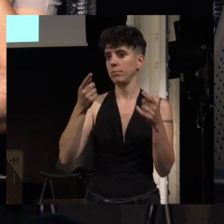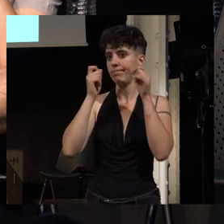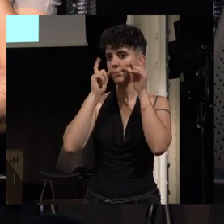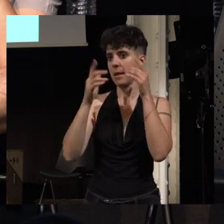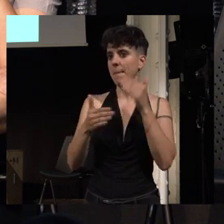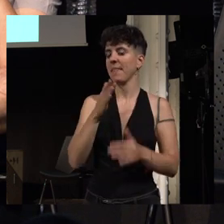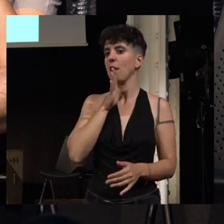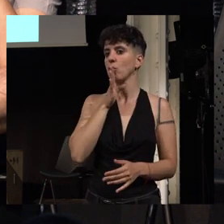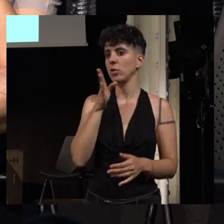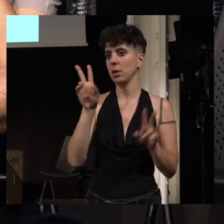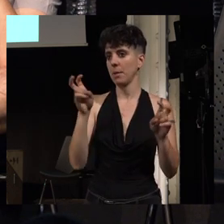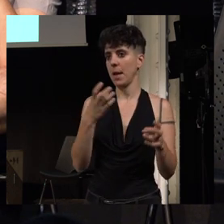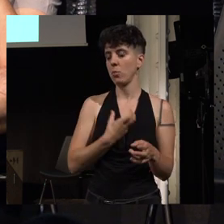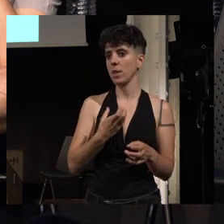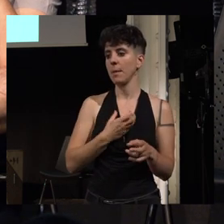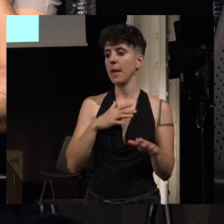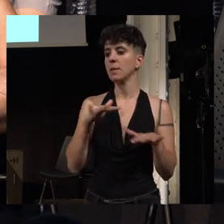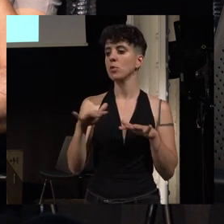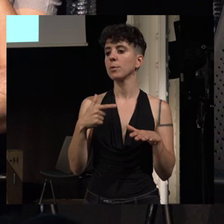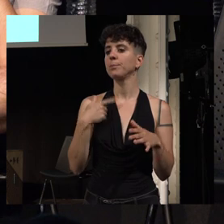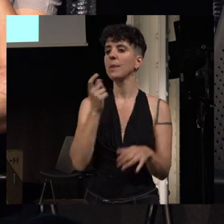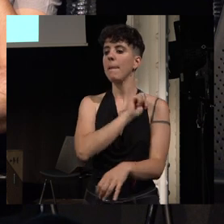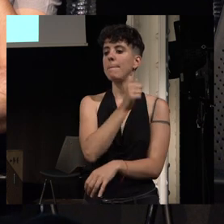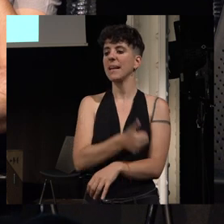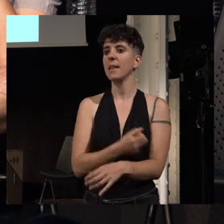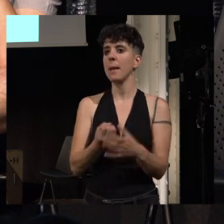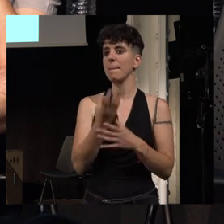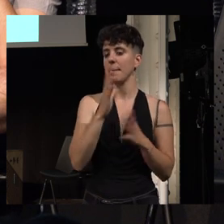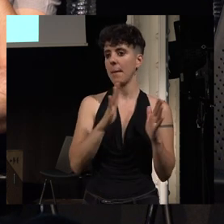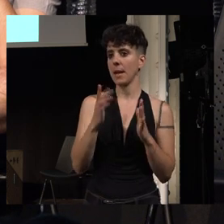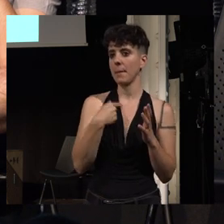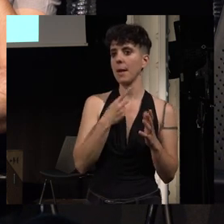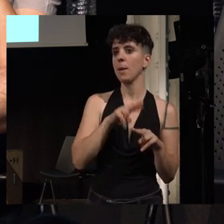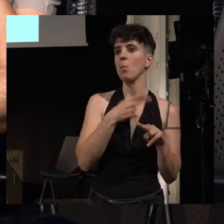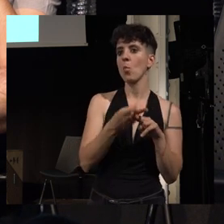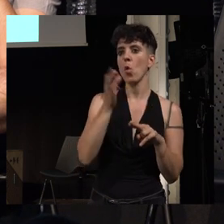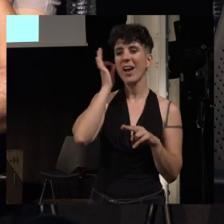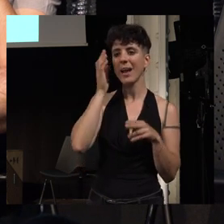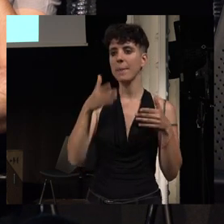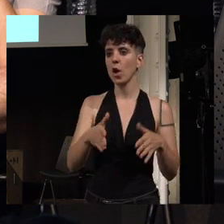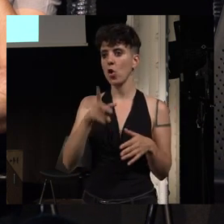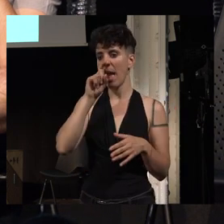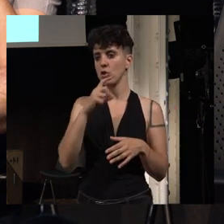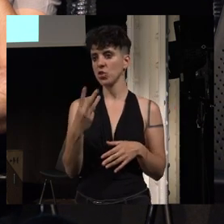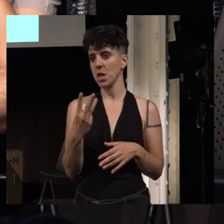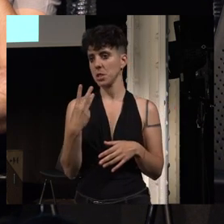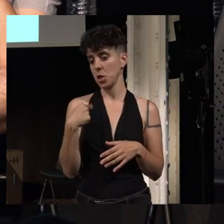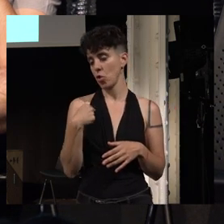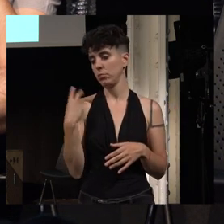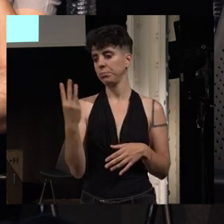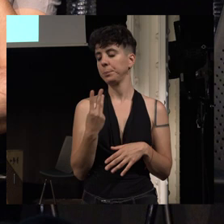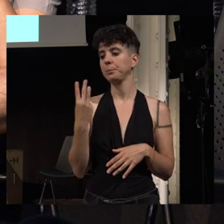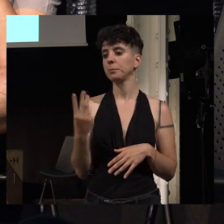esto del municipalismo. Estábamos en el Parque de la Primavera, mi mujer, mi hijo de 3 años y yo. Y entonces